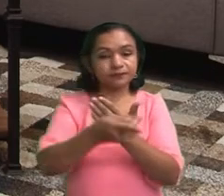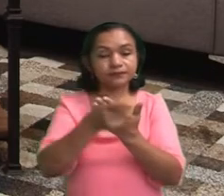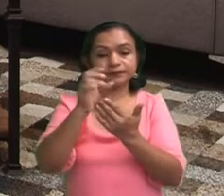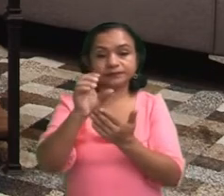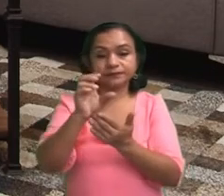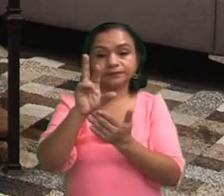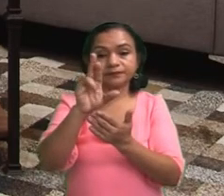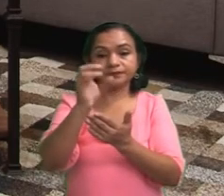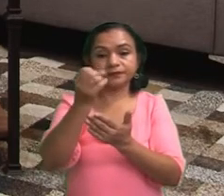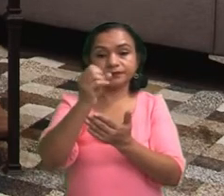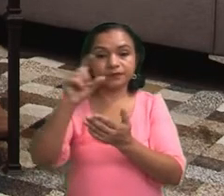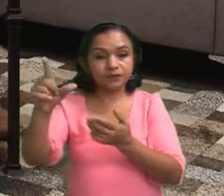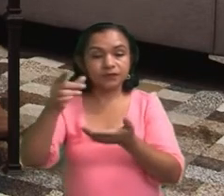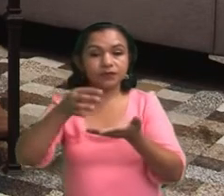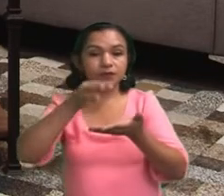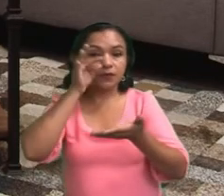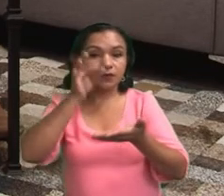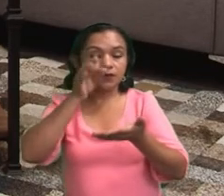crisol café, crisol